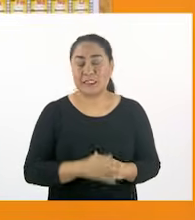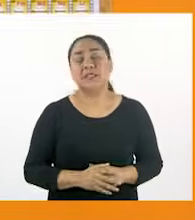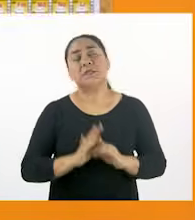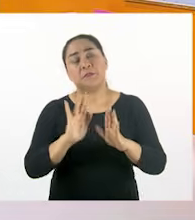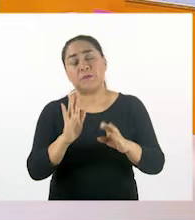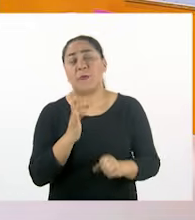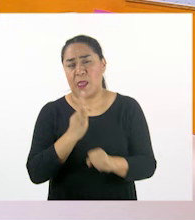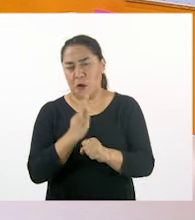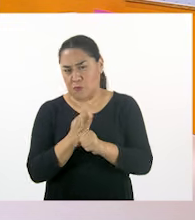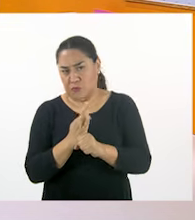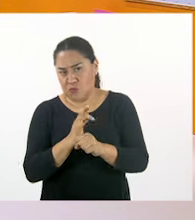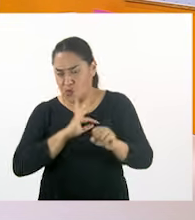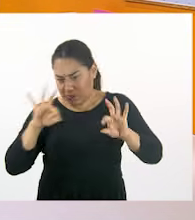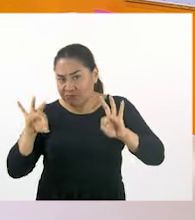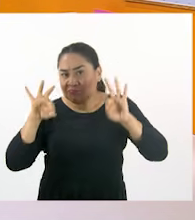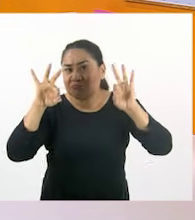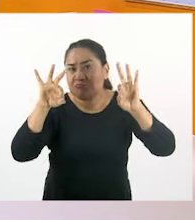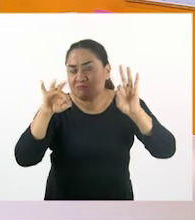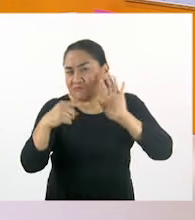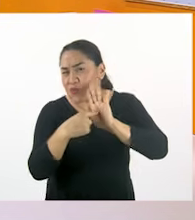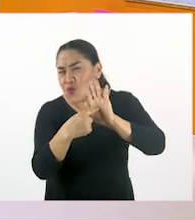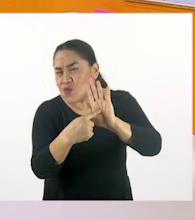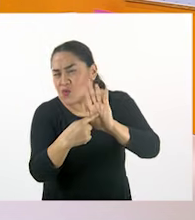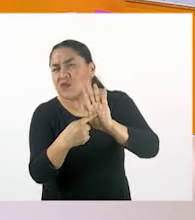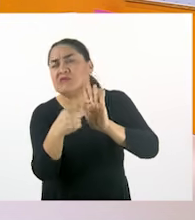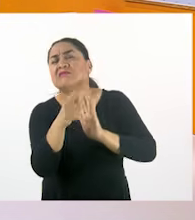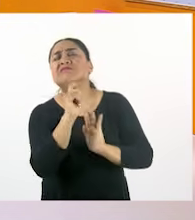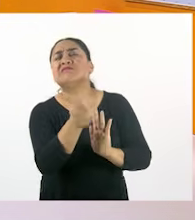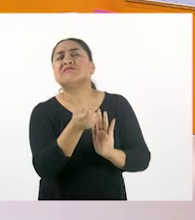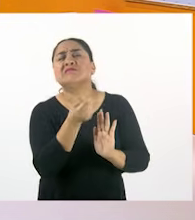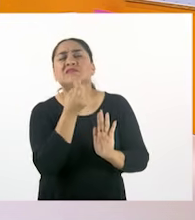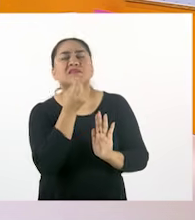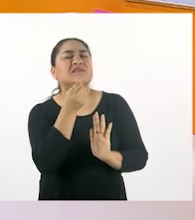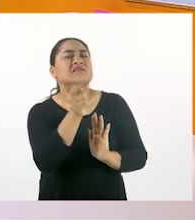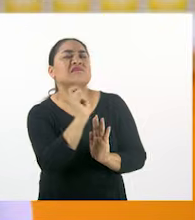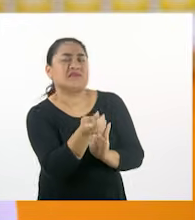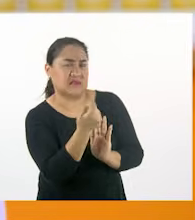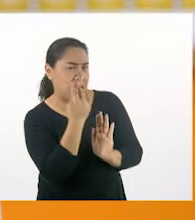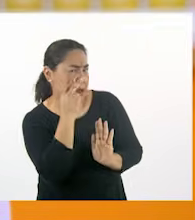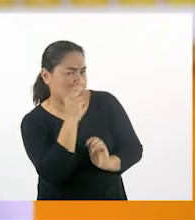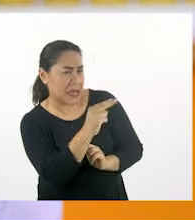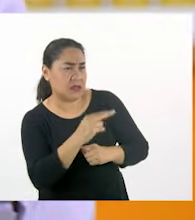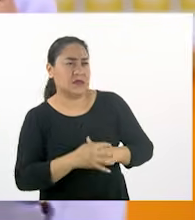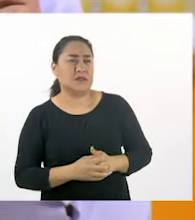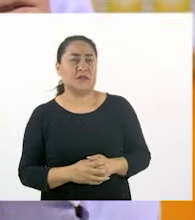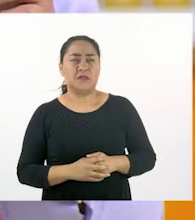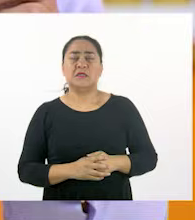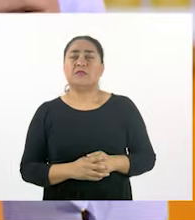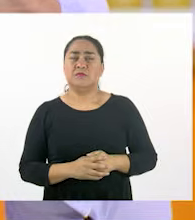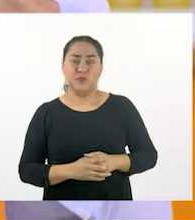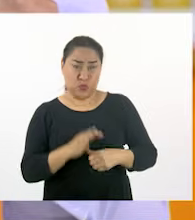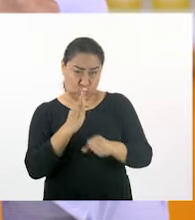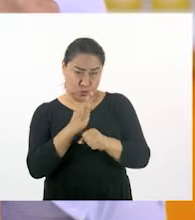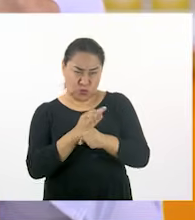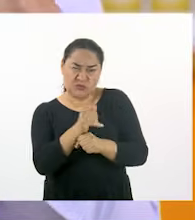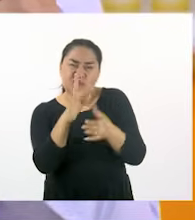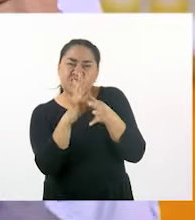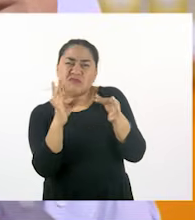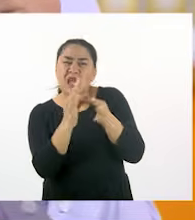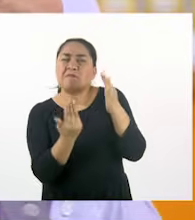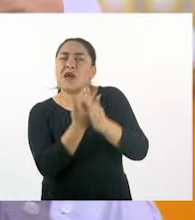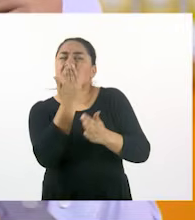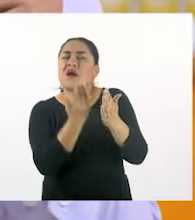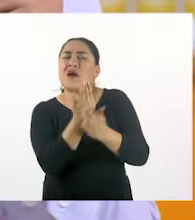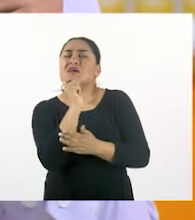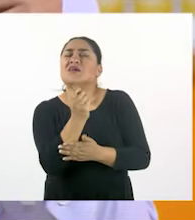¿Lo puedes mostrar para ver cuál fue tu comida? Quiero que me expliques qué desayunaste